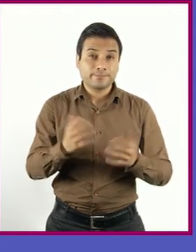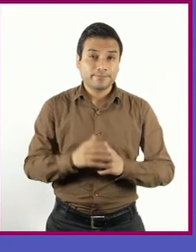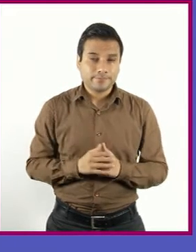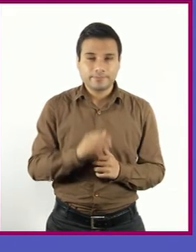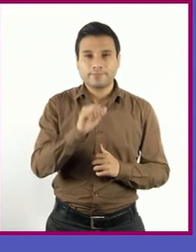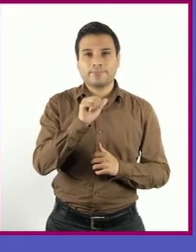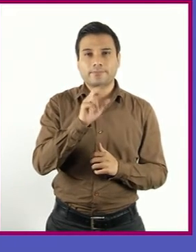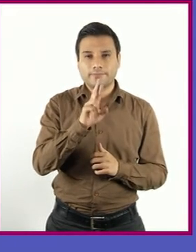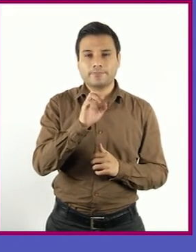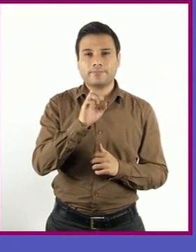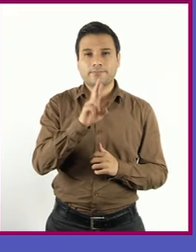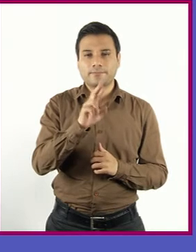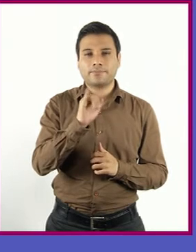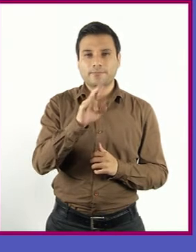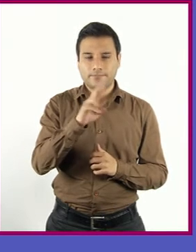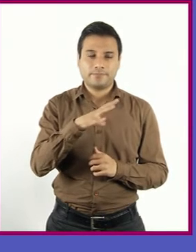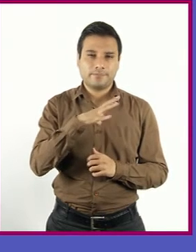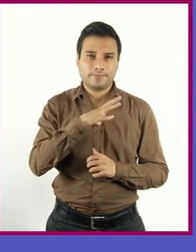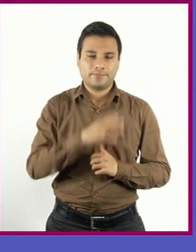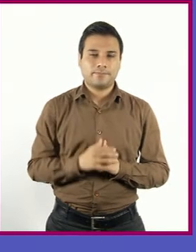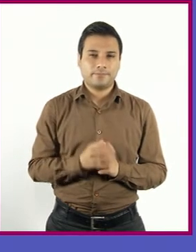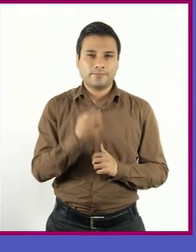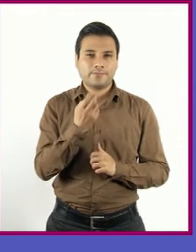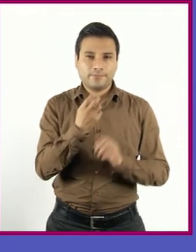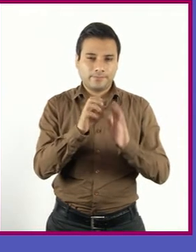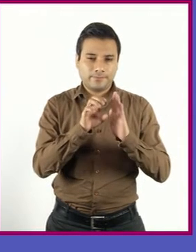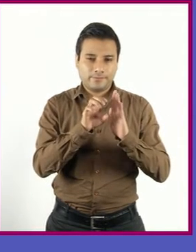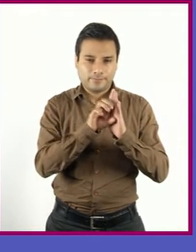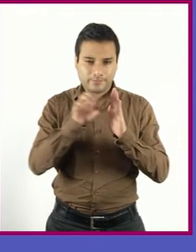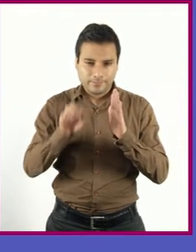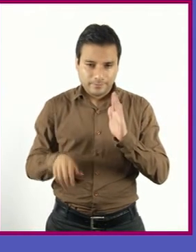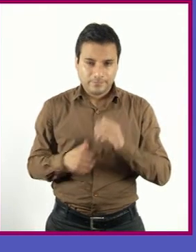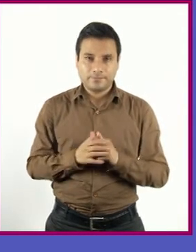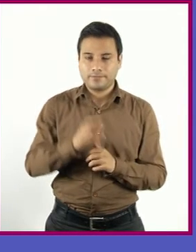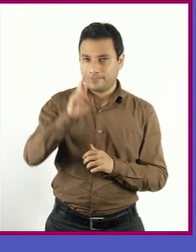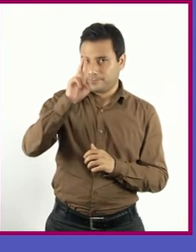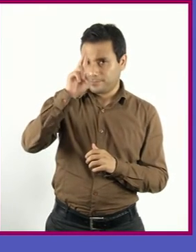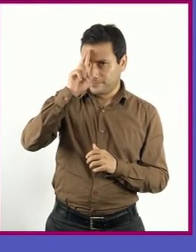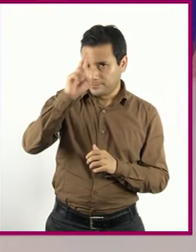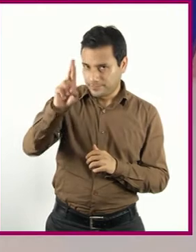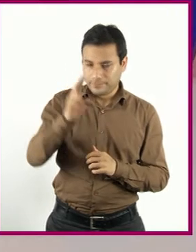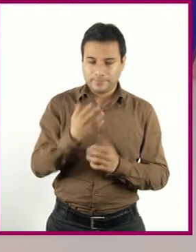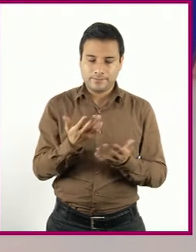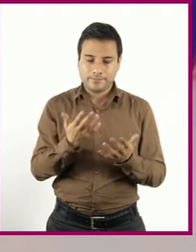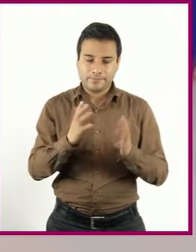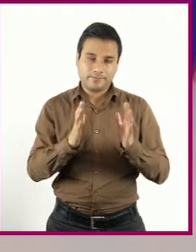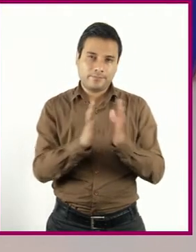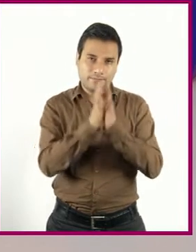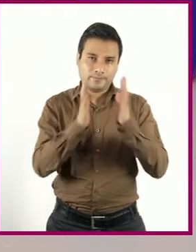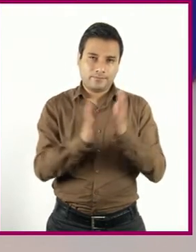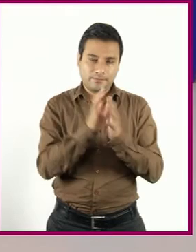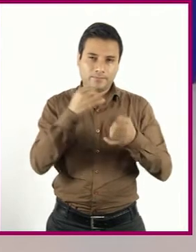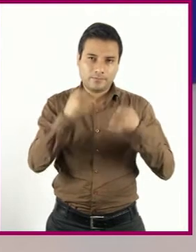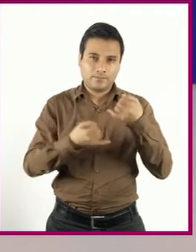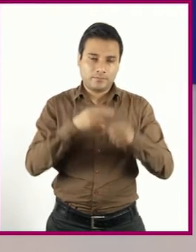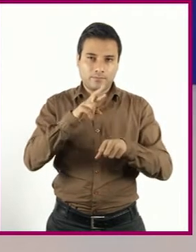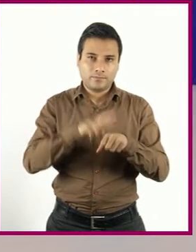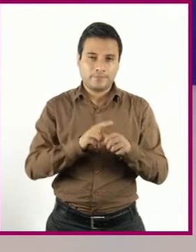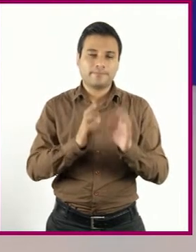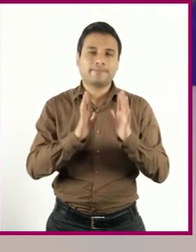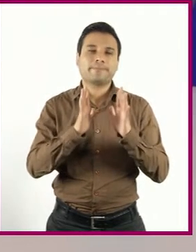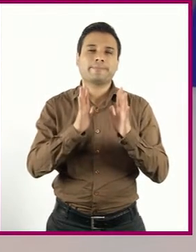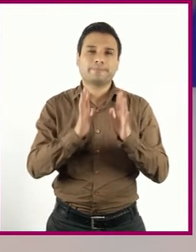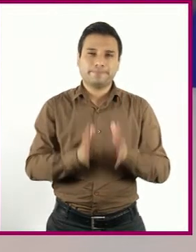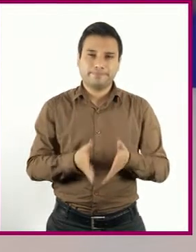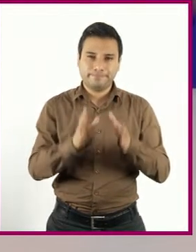expresan situaciones genéricas. En este caso, obligaciones de respeto de parte de todos los jugadores. Profesora, con todo lo que acabamos